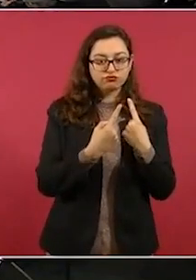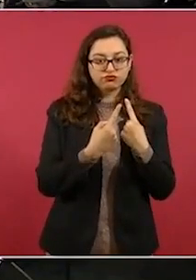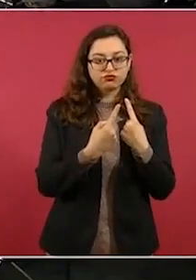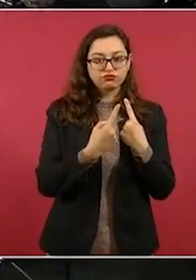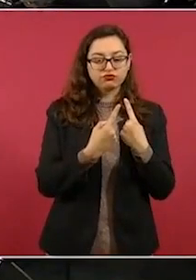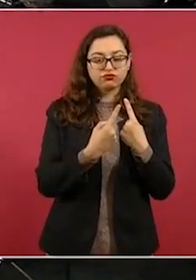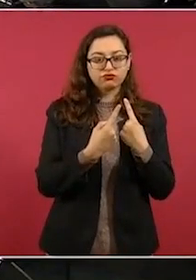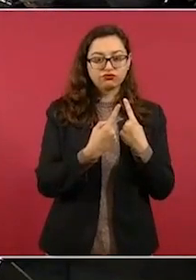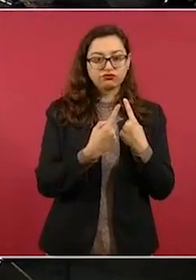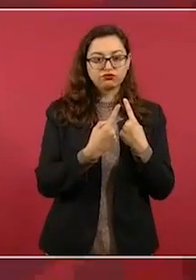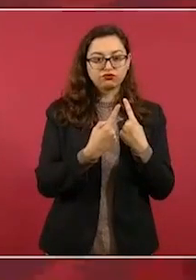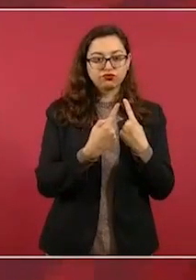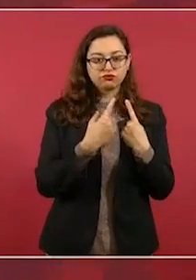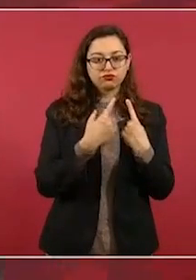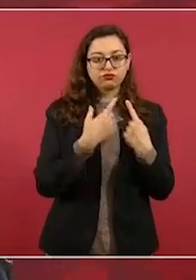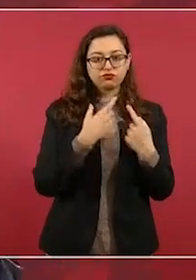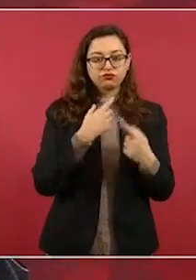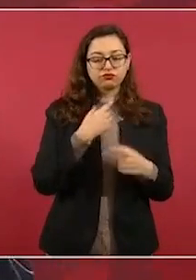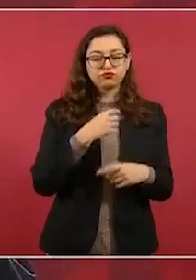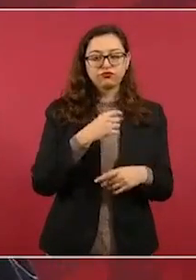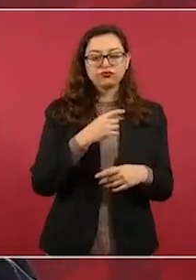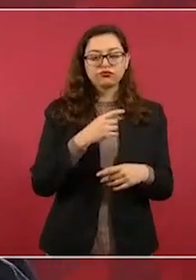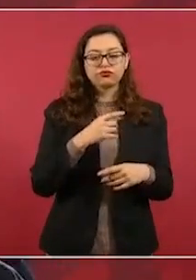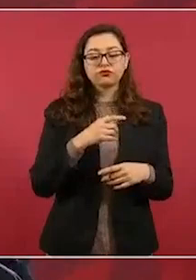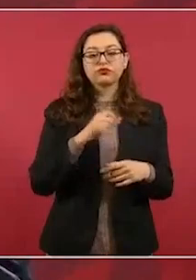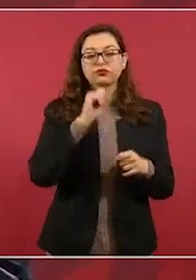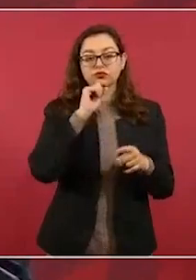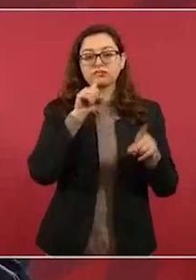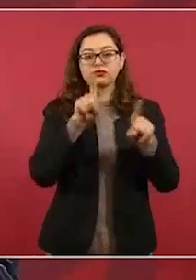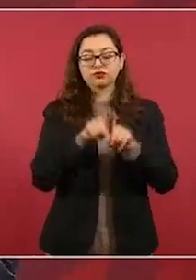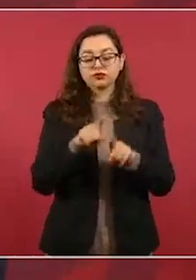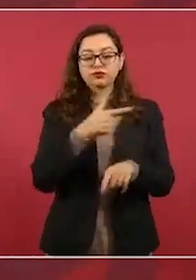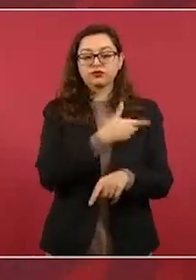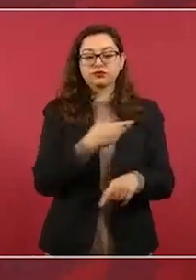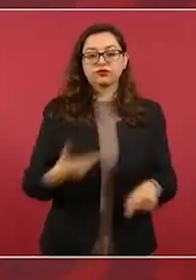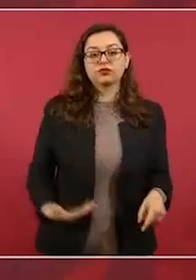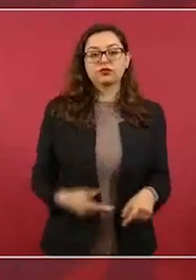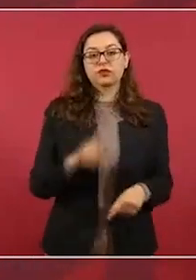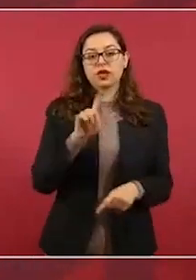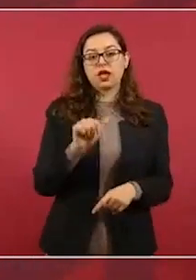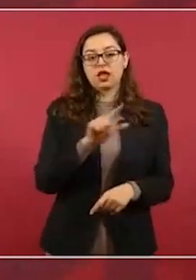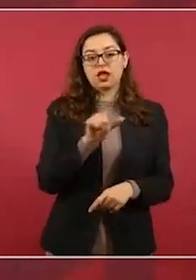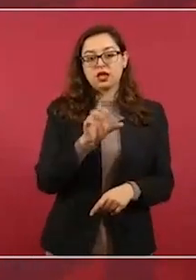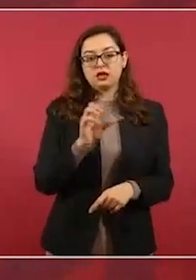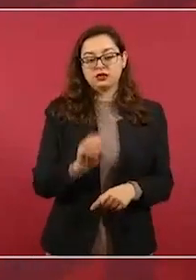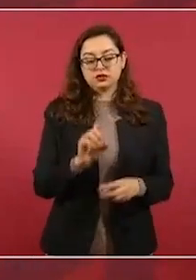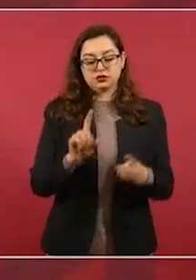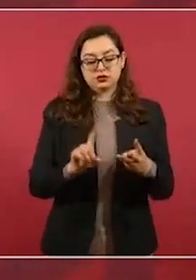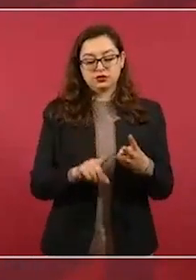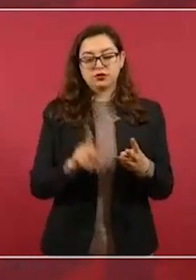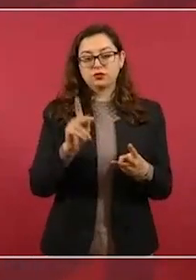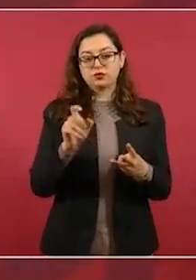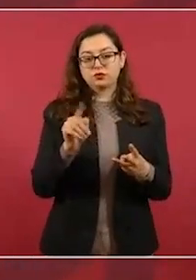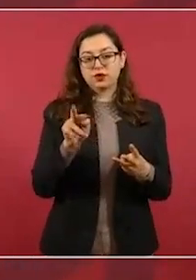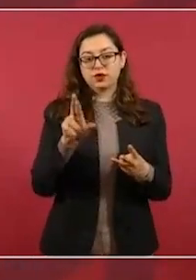y el presidente lasso presente Petro